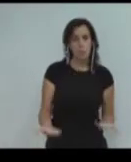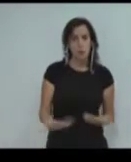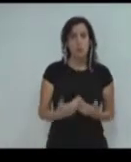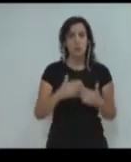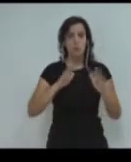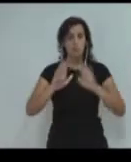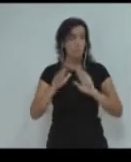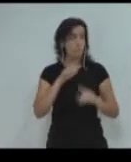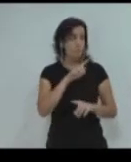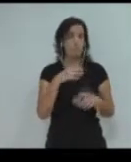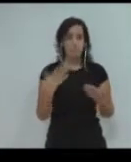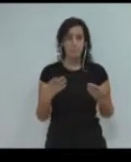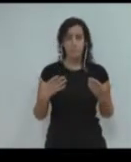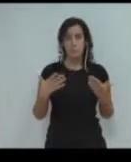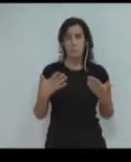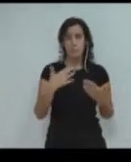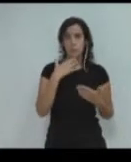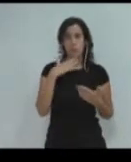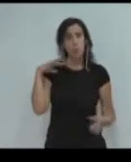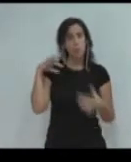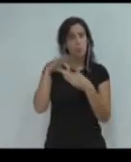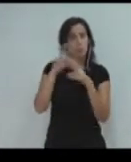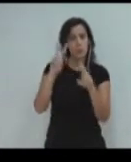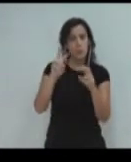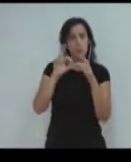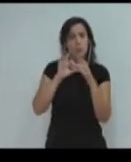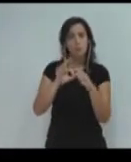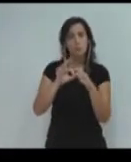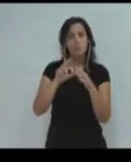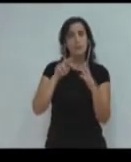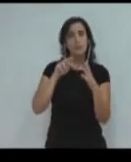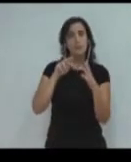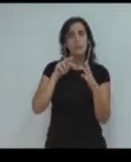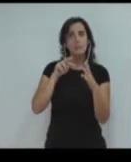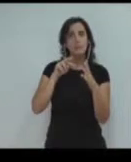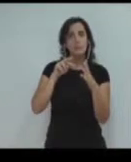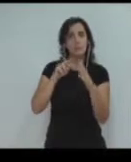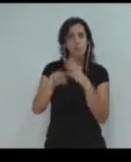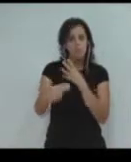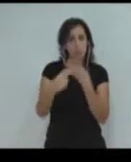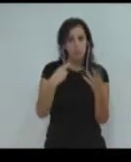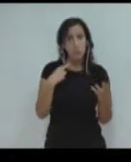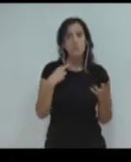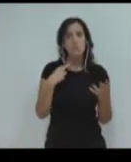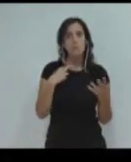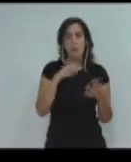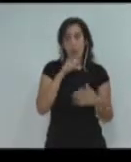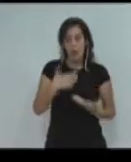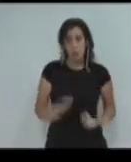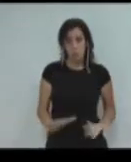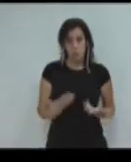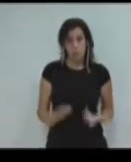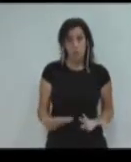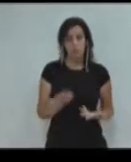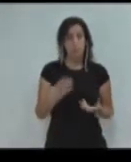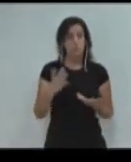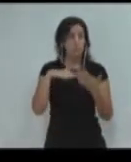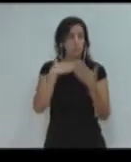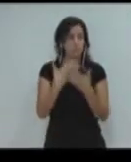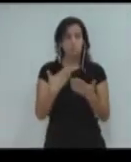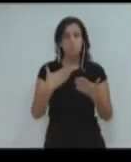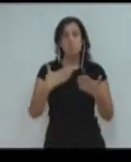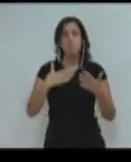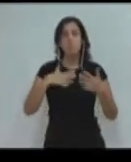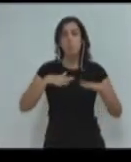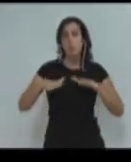un campo que realmente eso va unido al tema de la transparencia. Ujú. Cada vez realmente, ahora de hecho yo creo que hay un movimiento general de